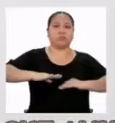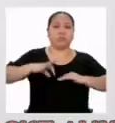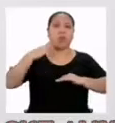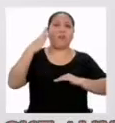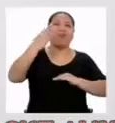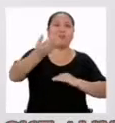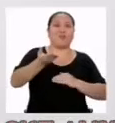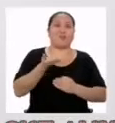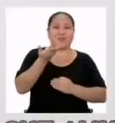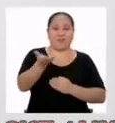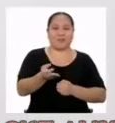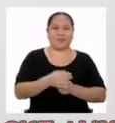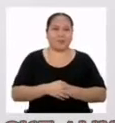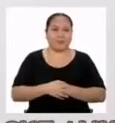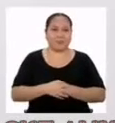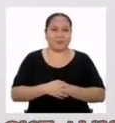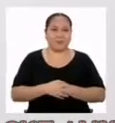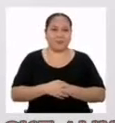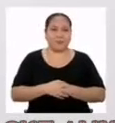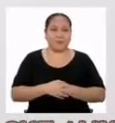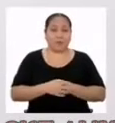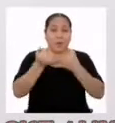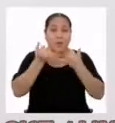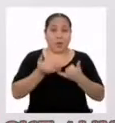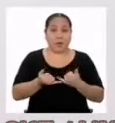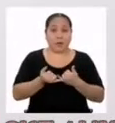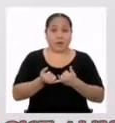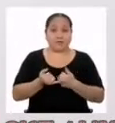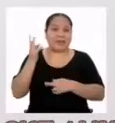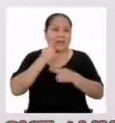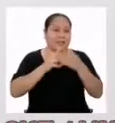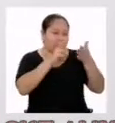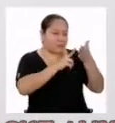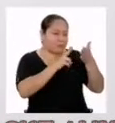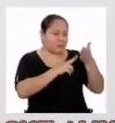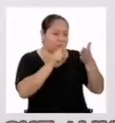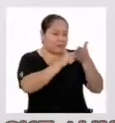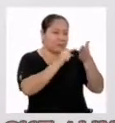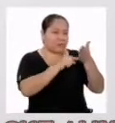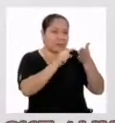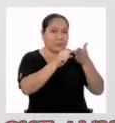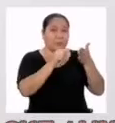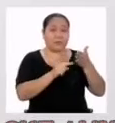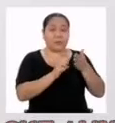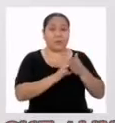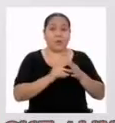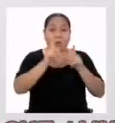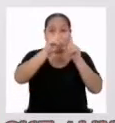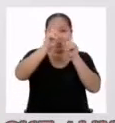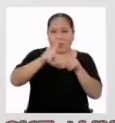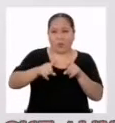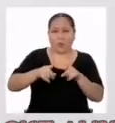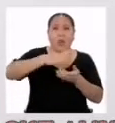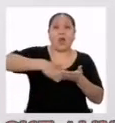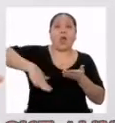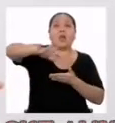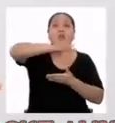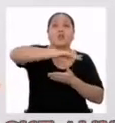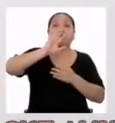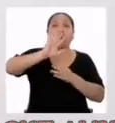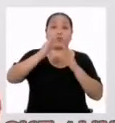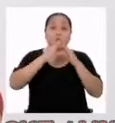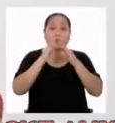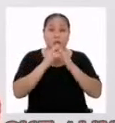generaciones. Ahora, regresando al texto, les hago una pregunta a todas y todos en